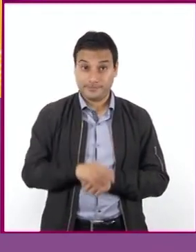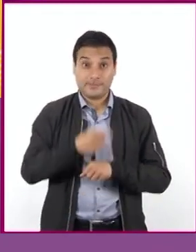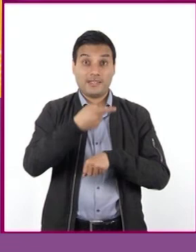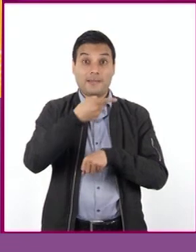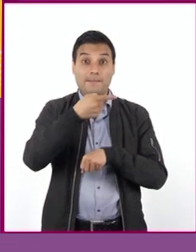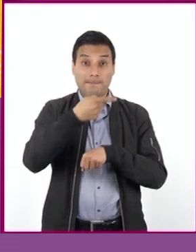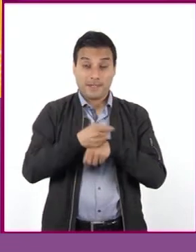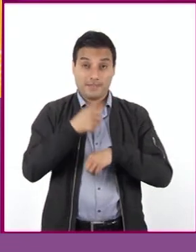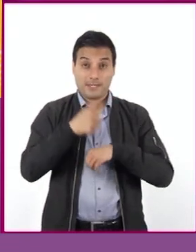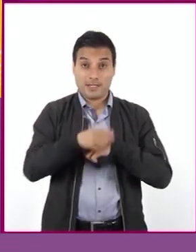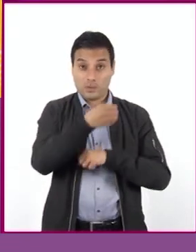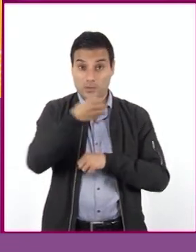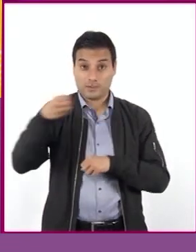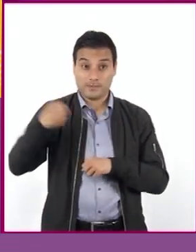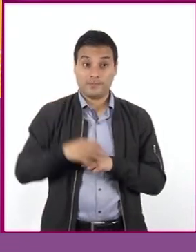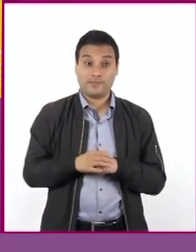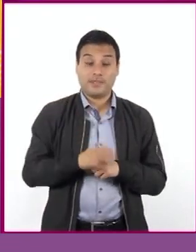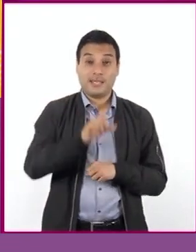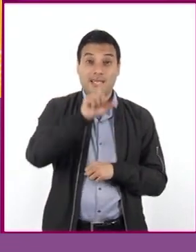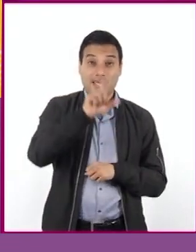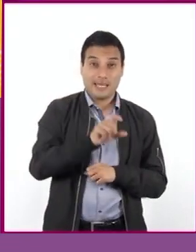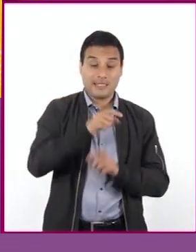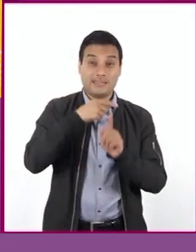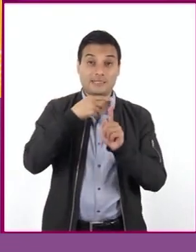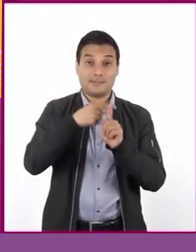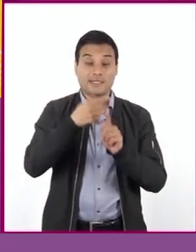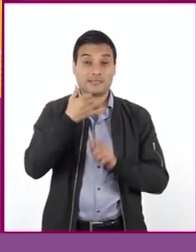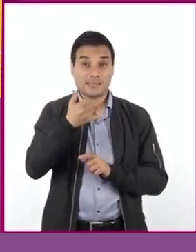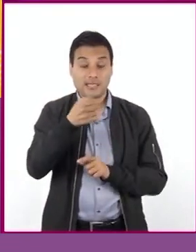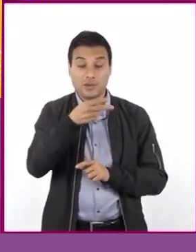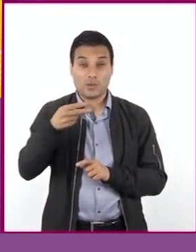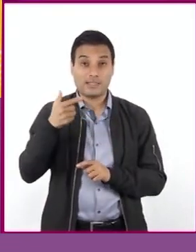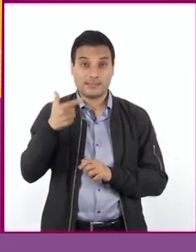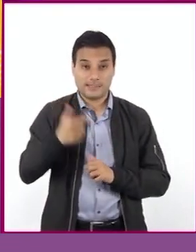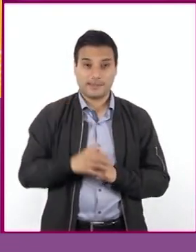ecuación, 1x más 1y igual a 7,